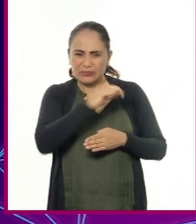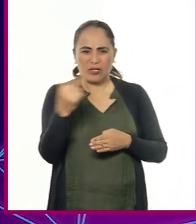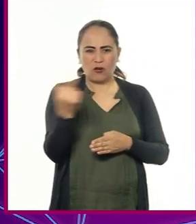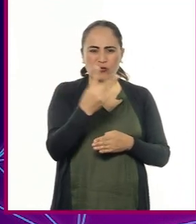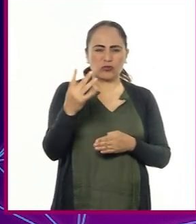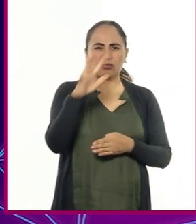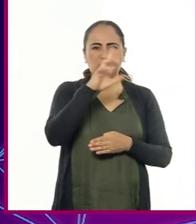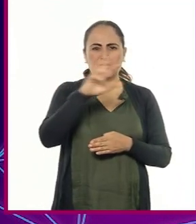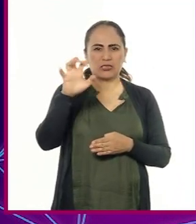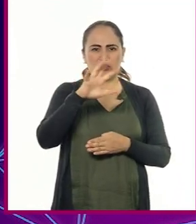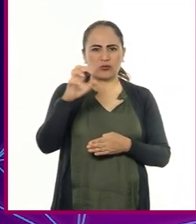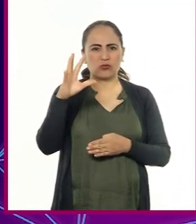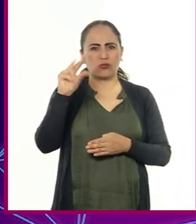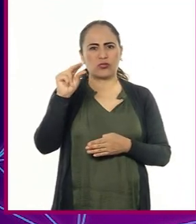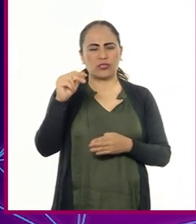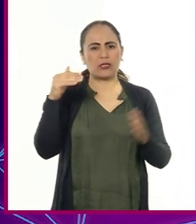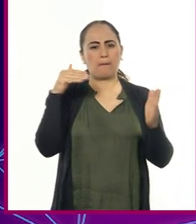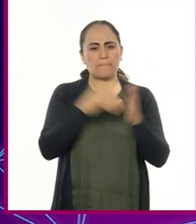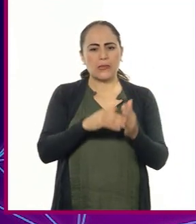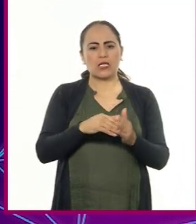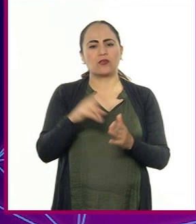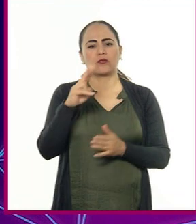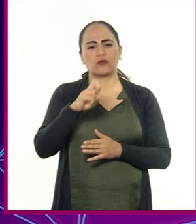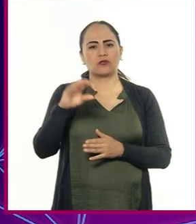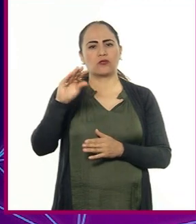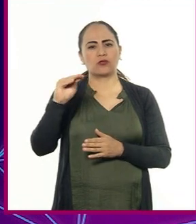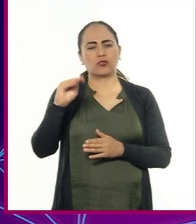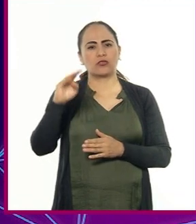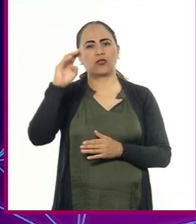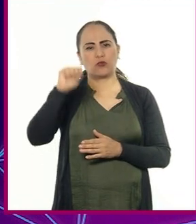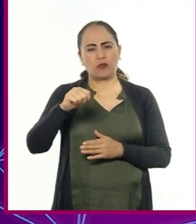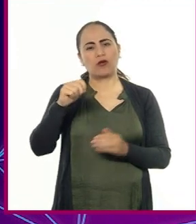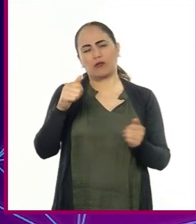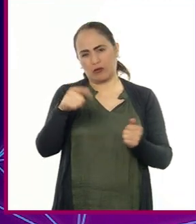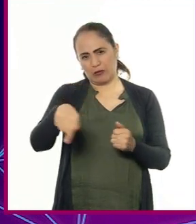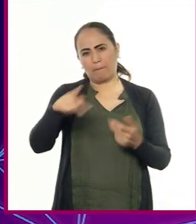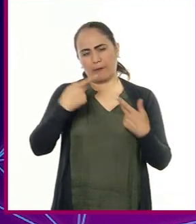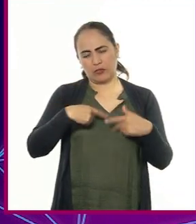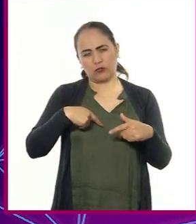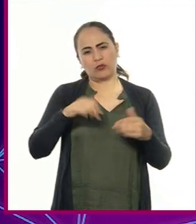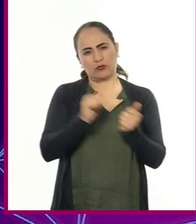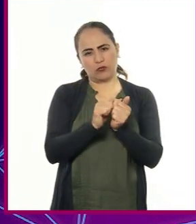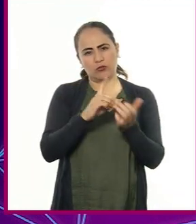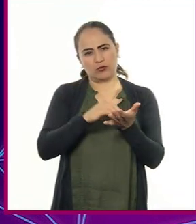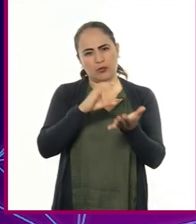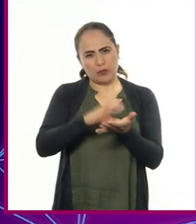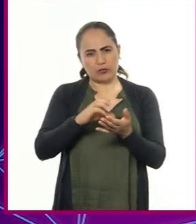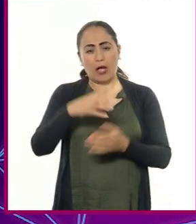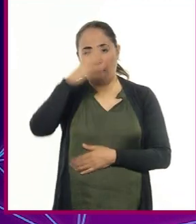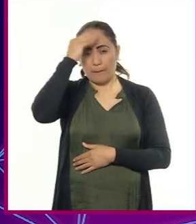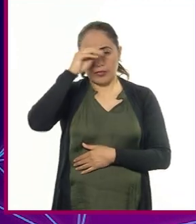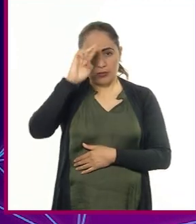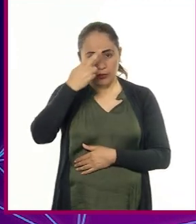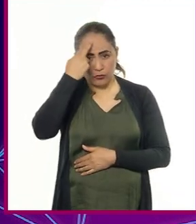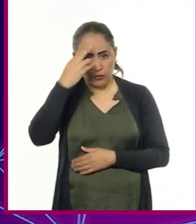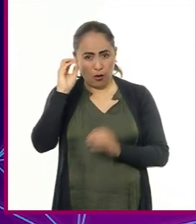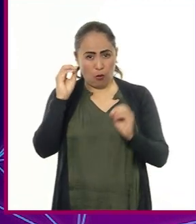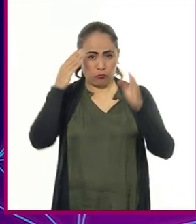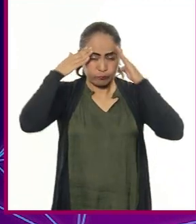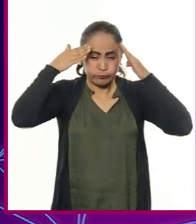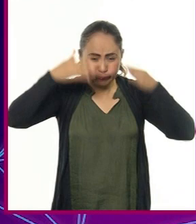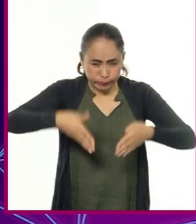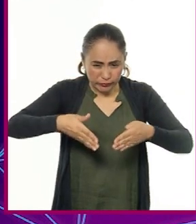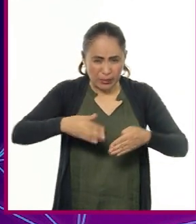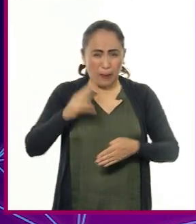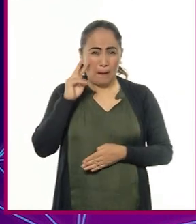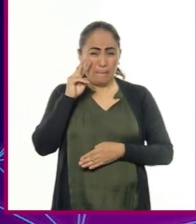de 580,000 niños y adolescentes que tienen alguna discapacidad. Actividades como aprender, recordar o concentrarse,